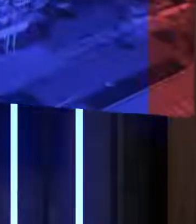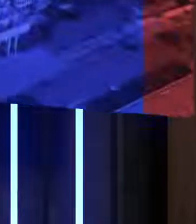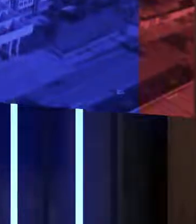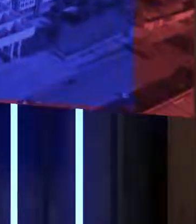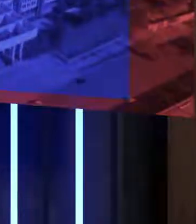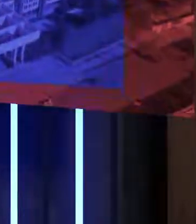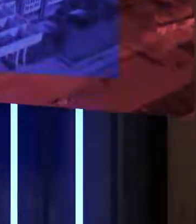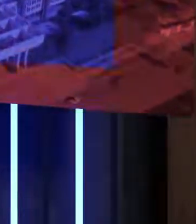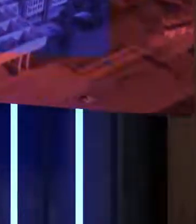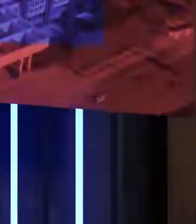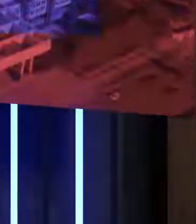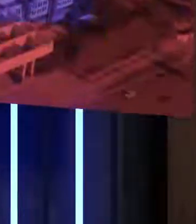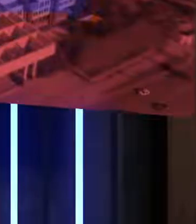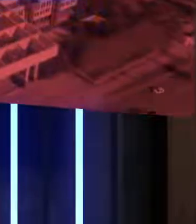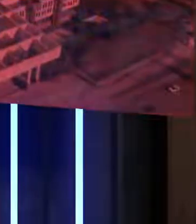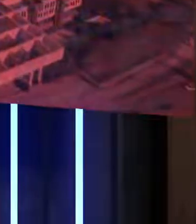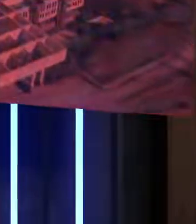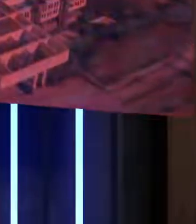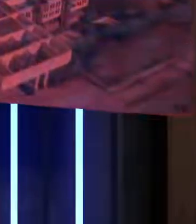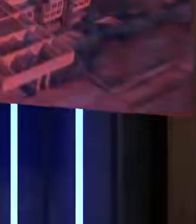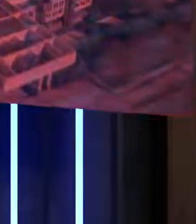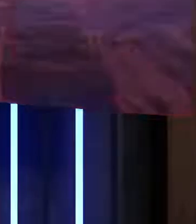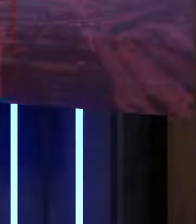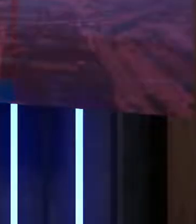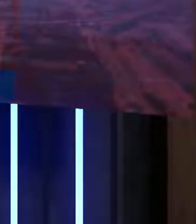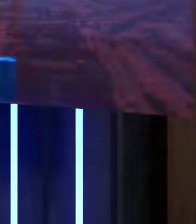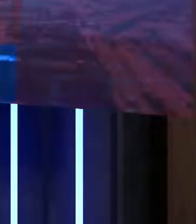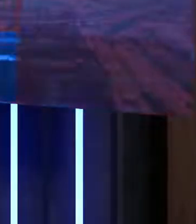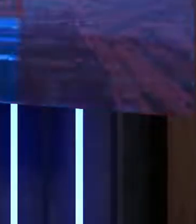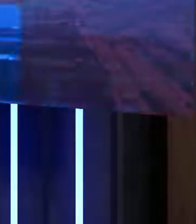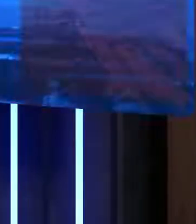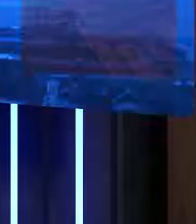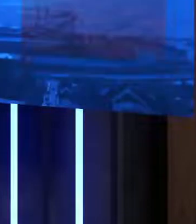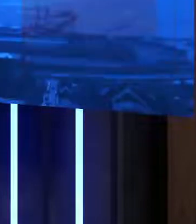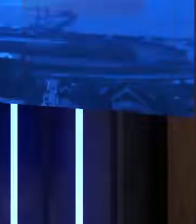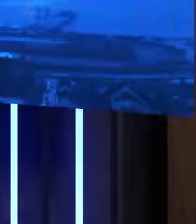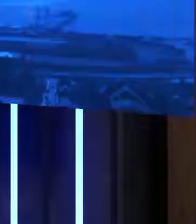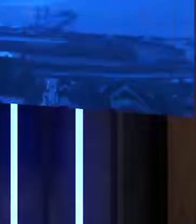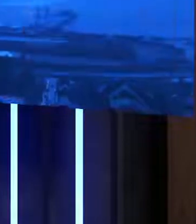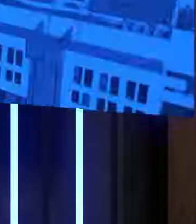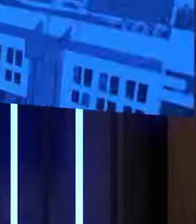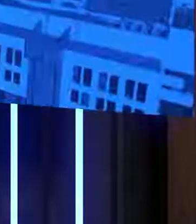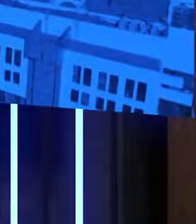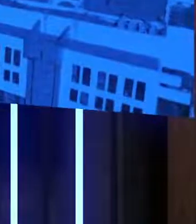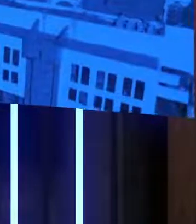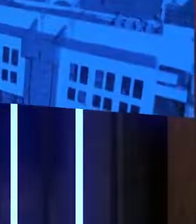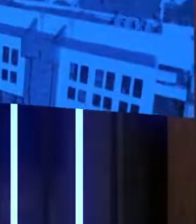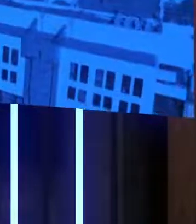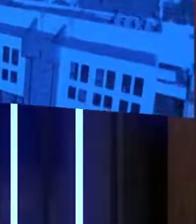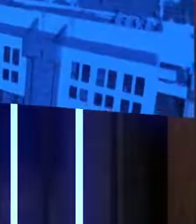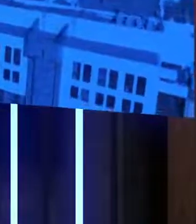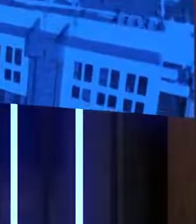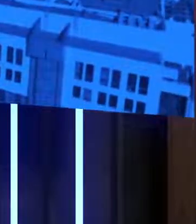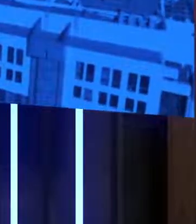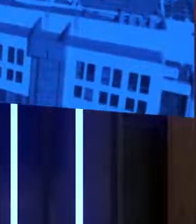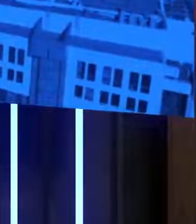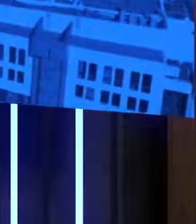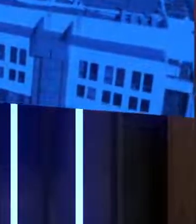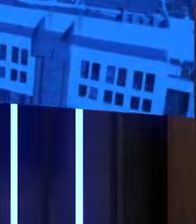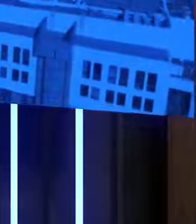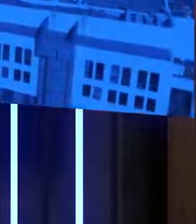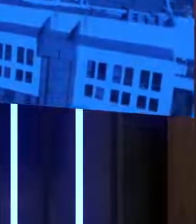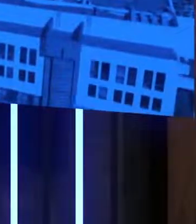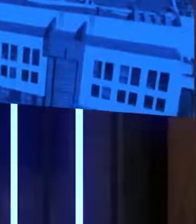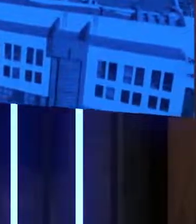la violencia, norma que además busca sancionar a quien a través de cualquier medio justifique, apruebe o niegue las violaciones a los